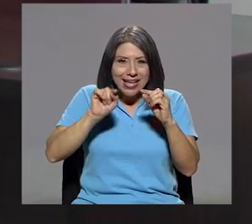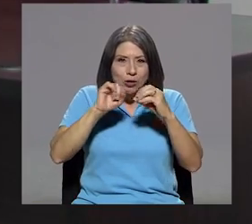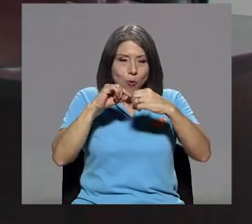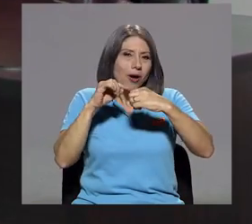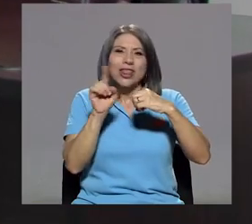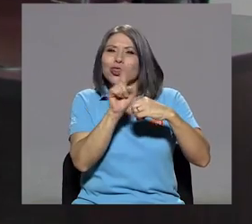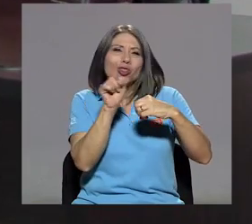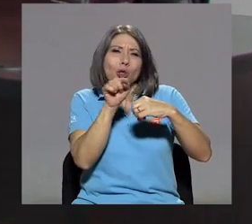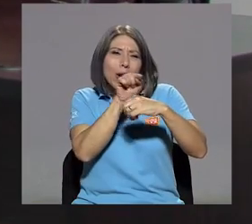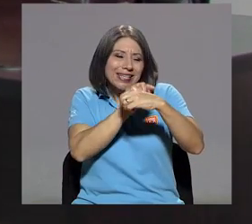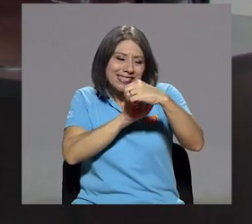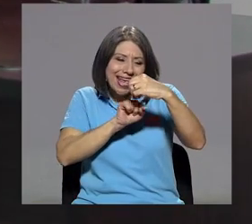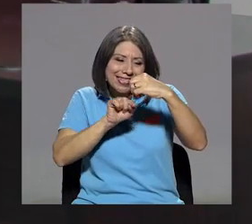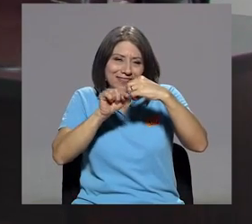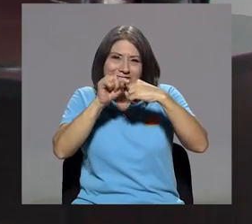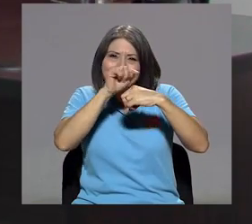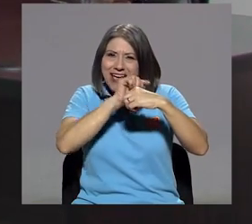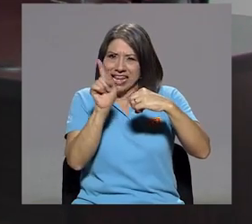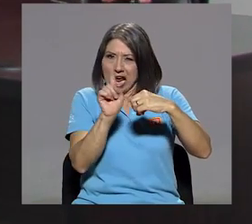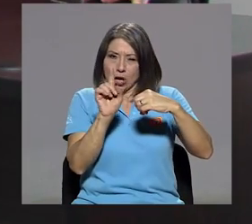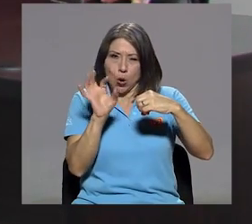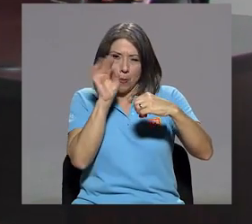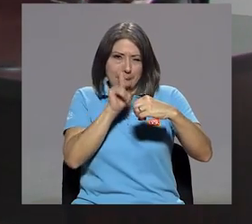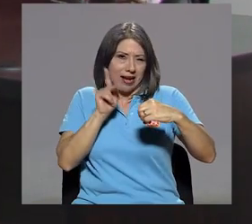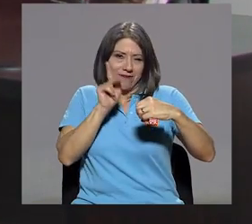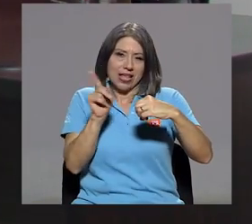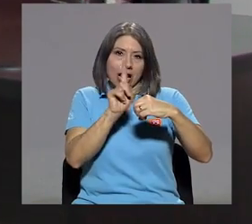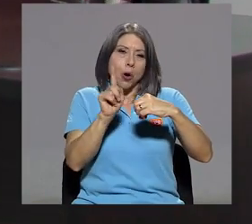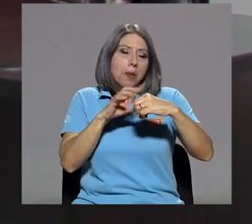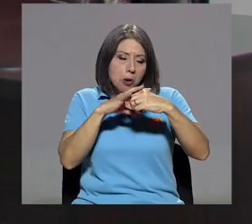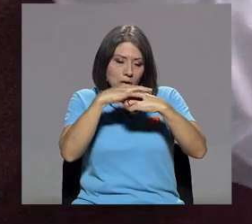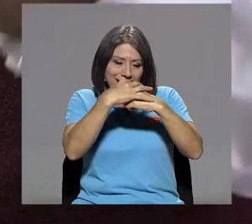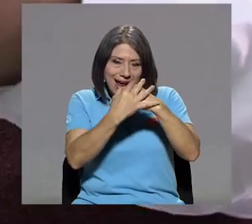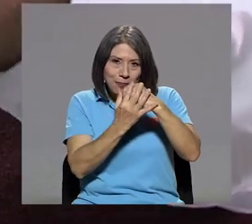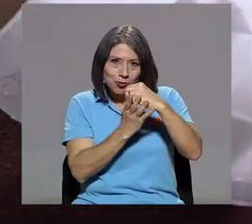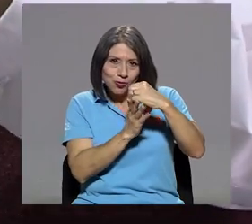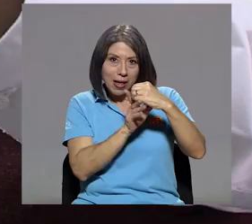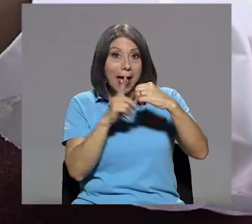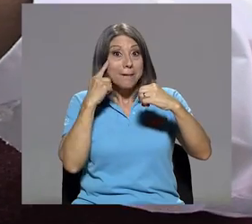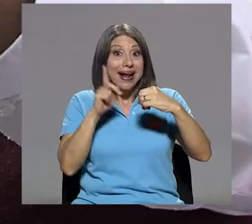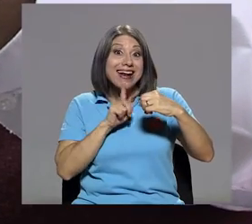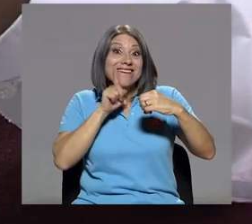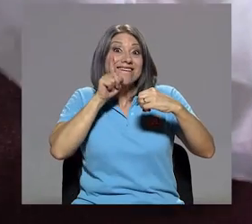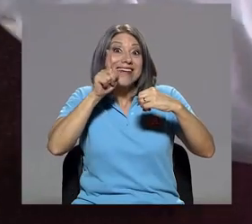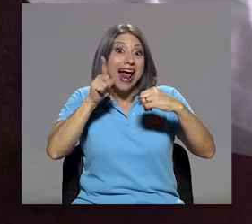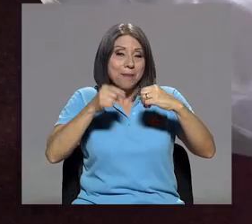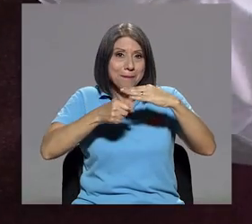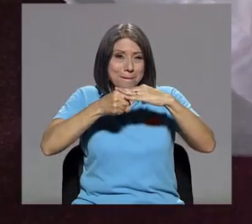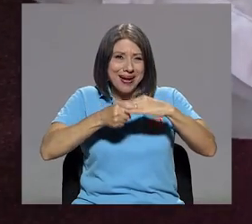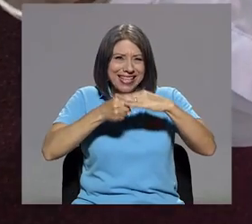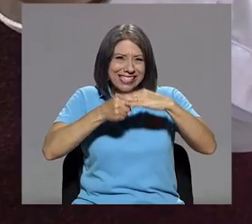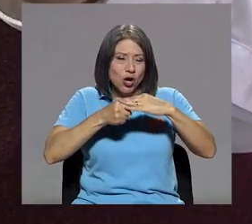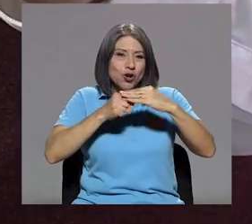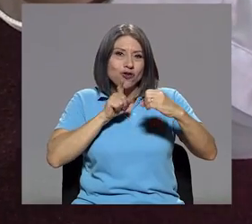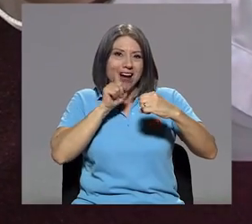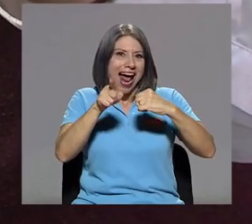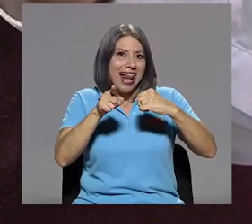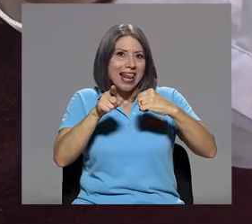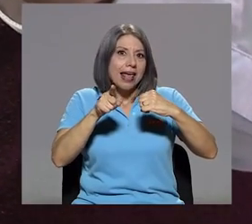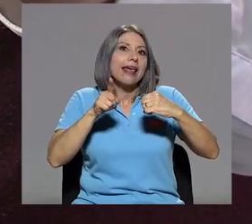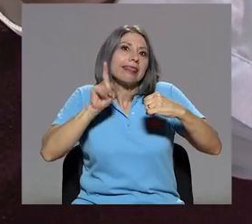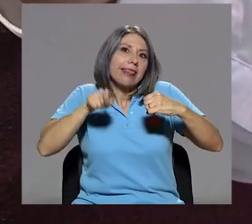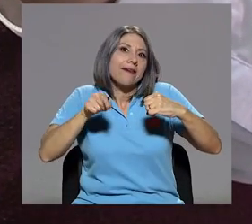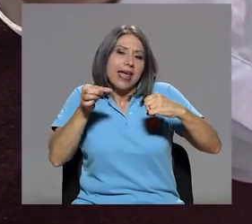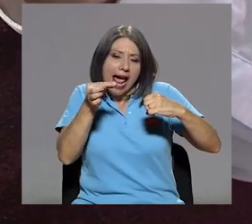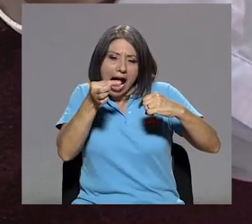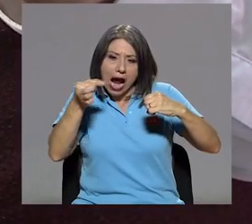es, pero bueno, ajá, digamos que es perfectamente esférica. Entonces, lo que... Para poder tomar la presión real, que no se puede, habría que meter